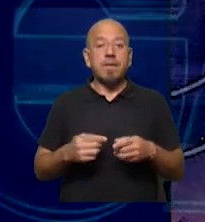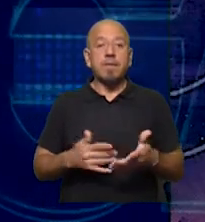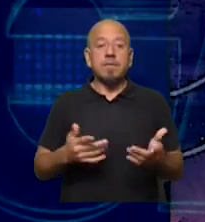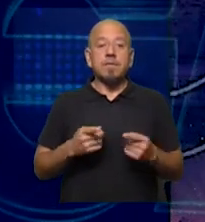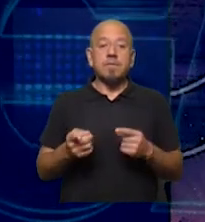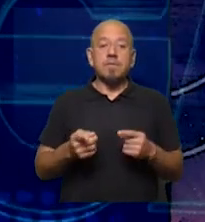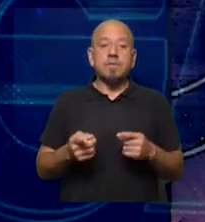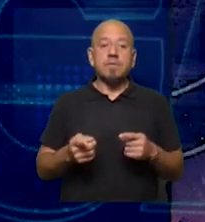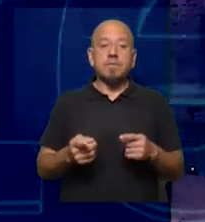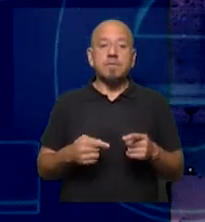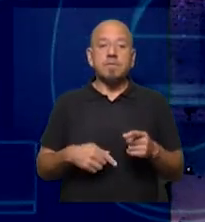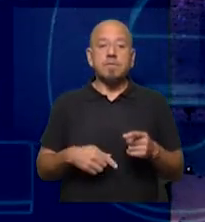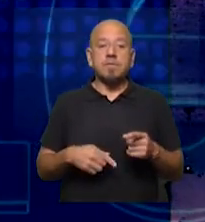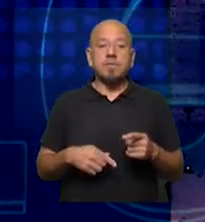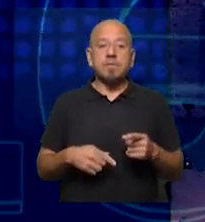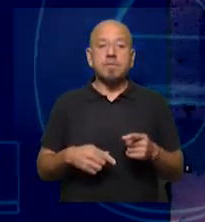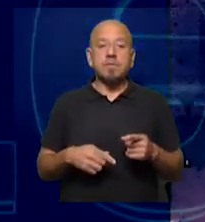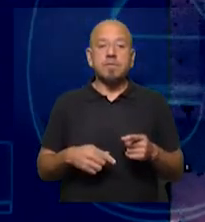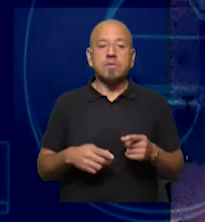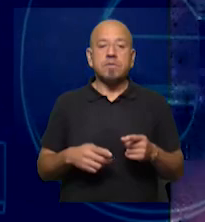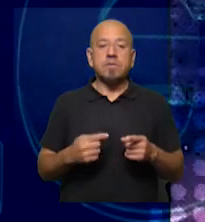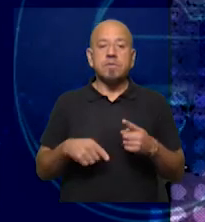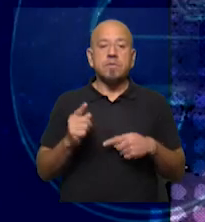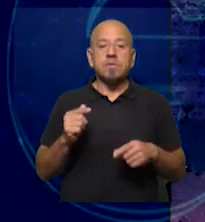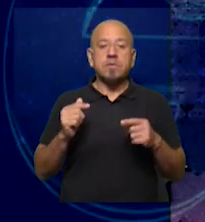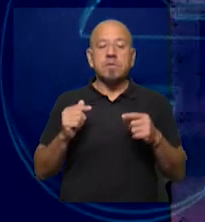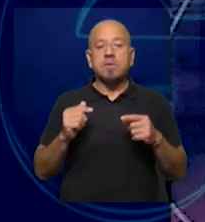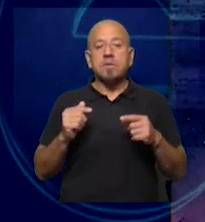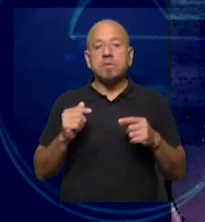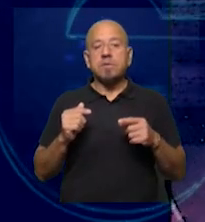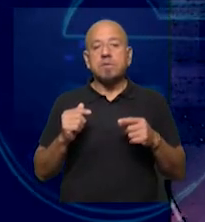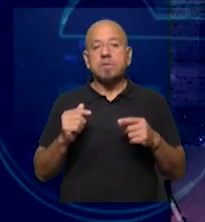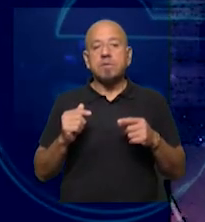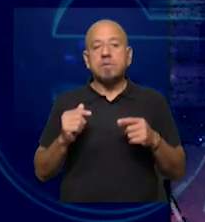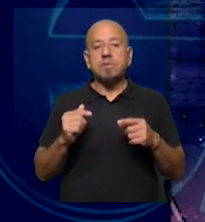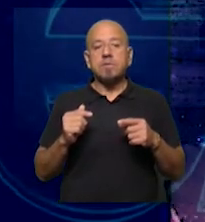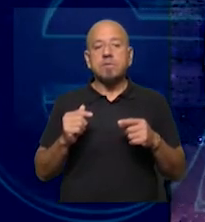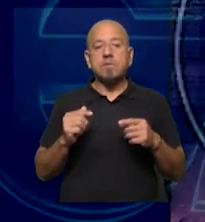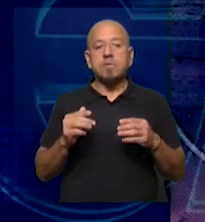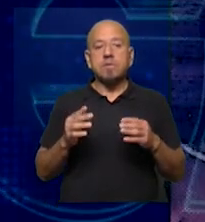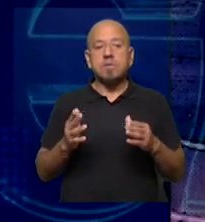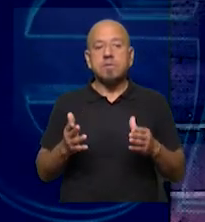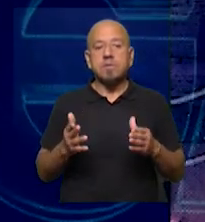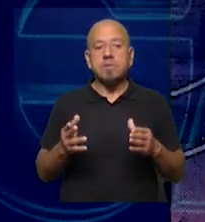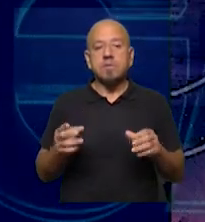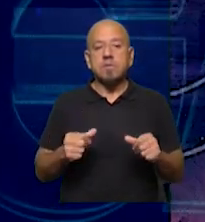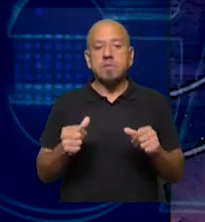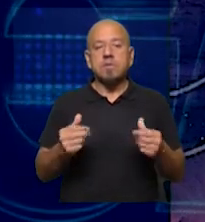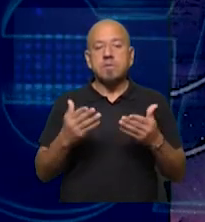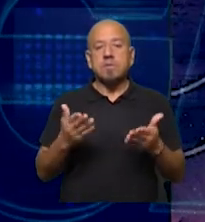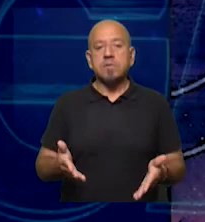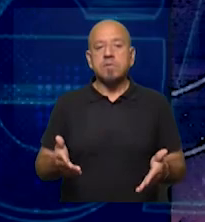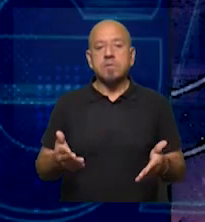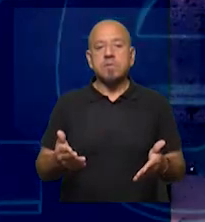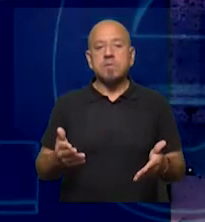tenía todos esos elementos. Pero acá nos jugamos a la actuación pura y dura,